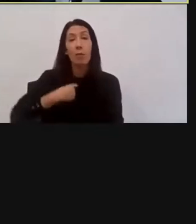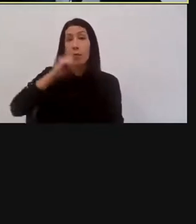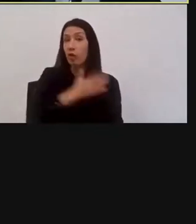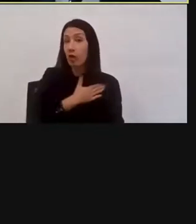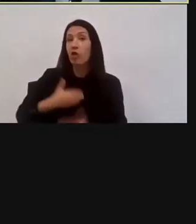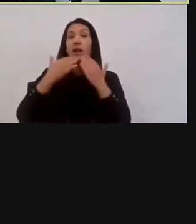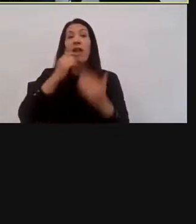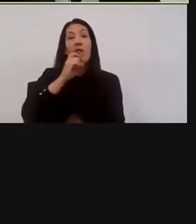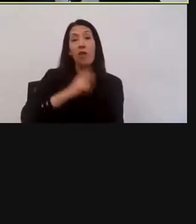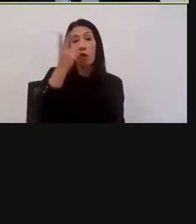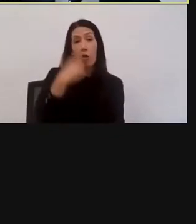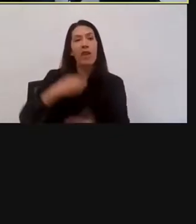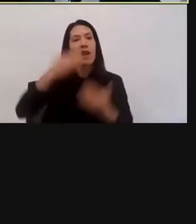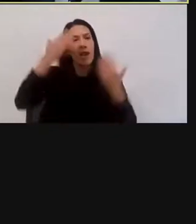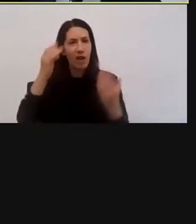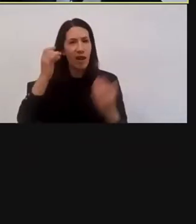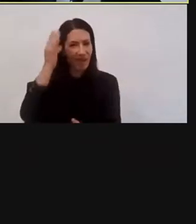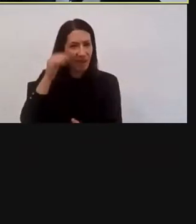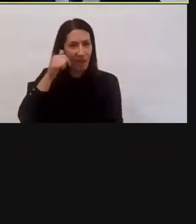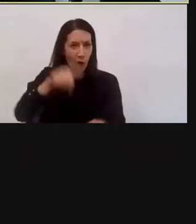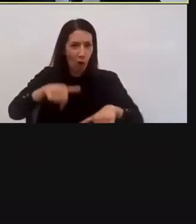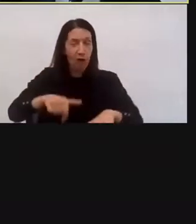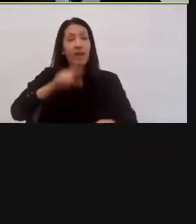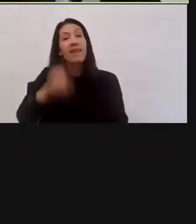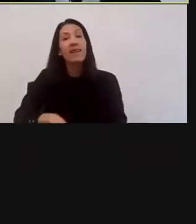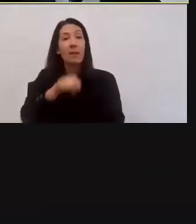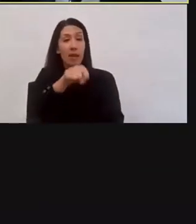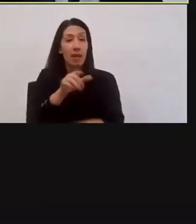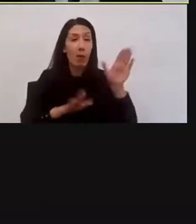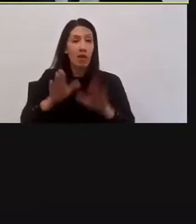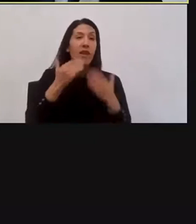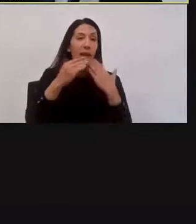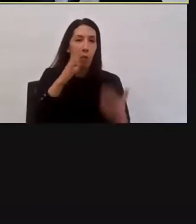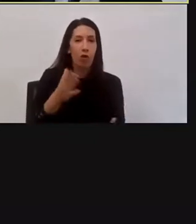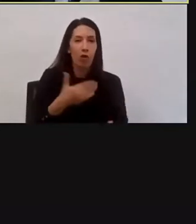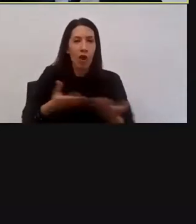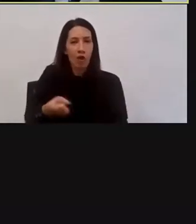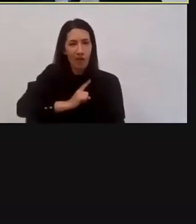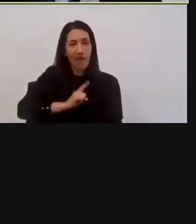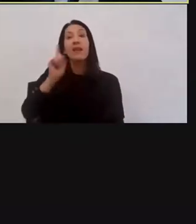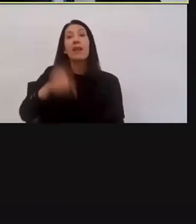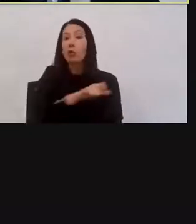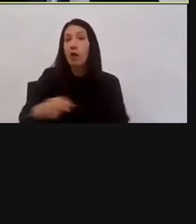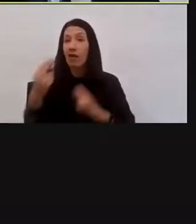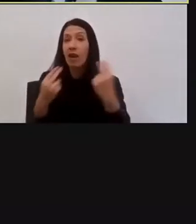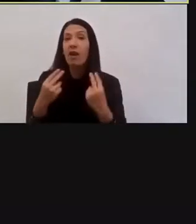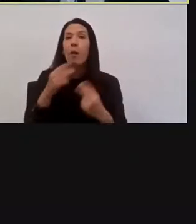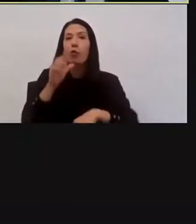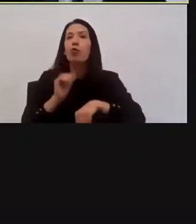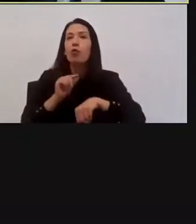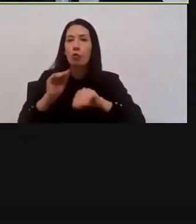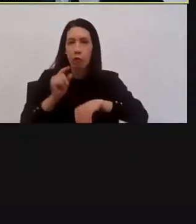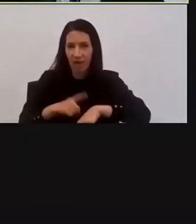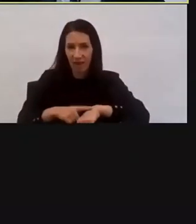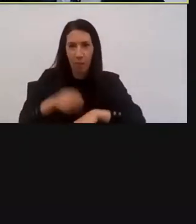11 y enhorabuena por este tipo de iniciativas. A ti, Miguel Ángel, también muchísimas gracias por la confianza y a todos los espectadores por su valioso tiempo. Me